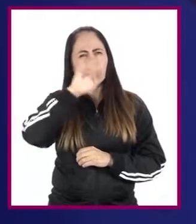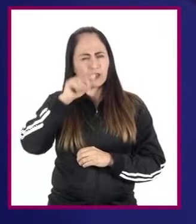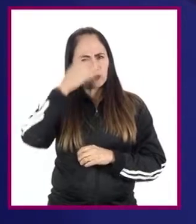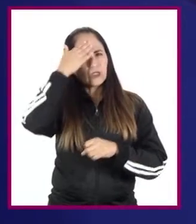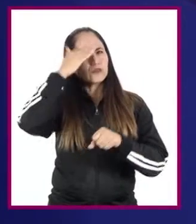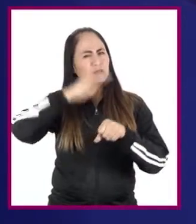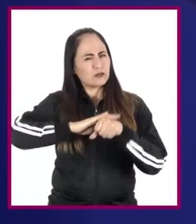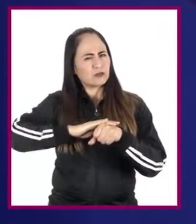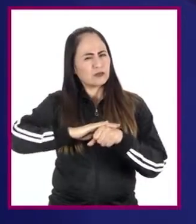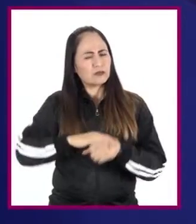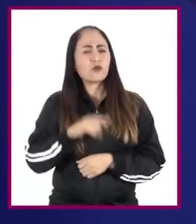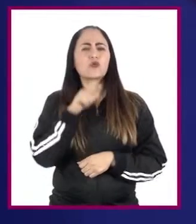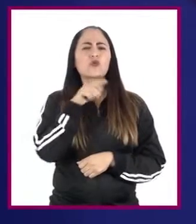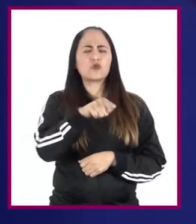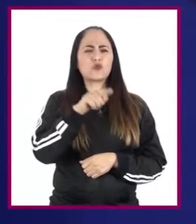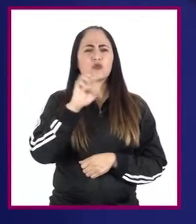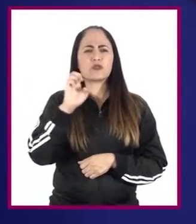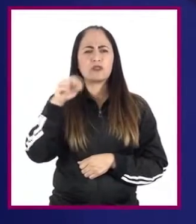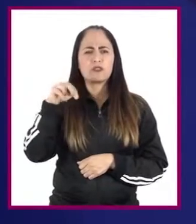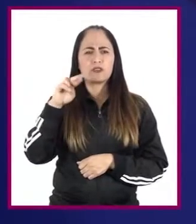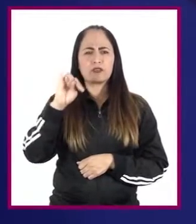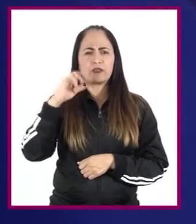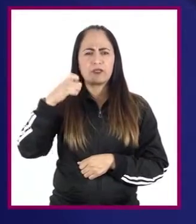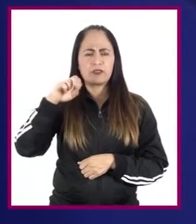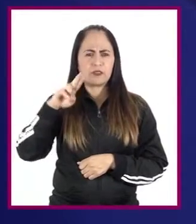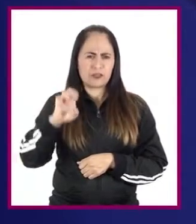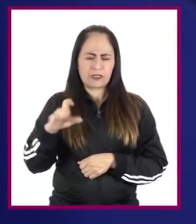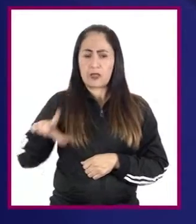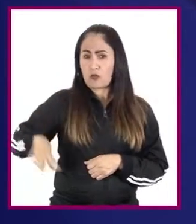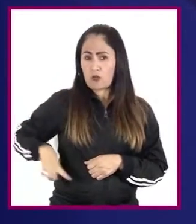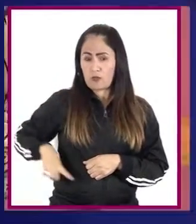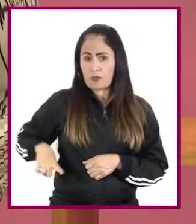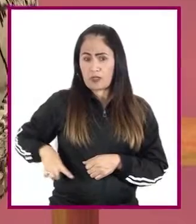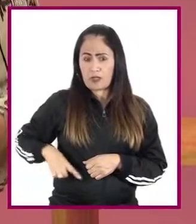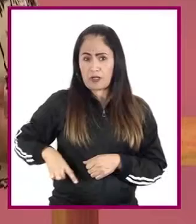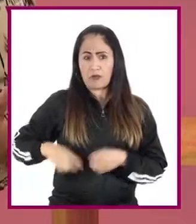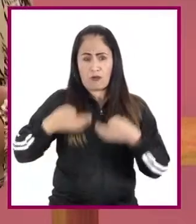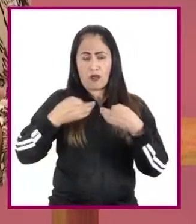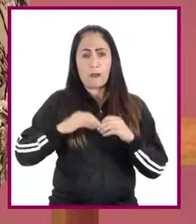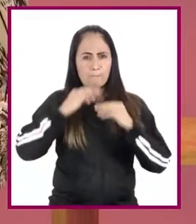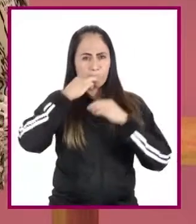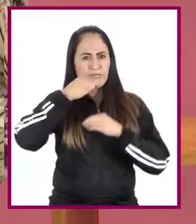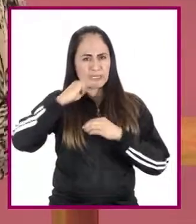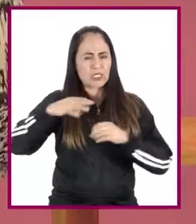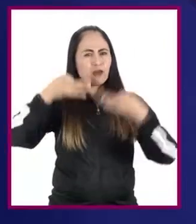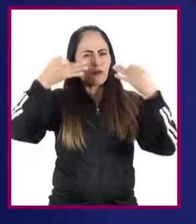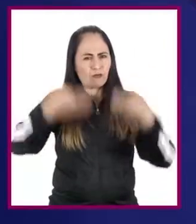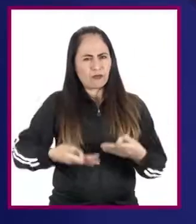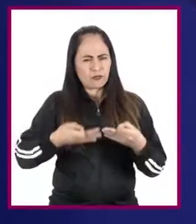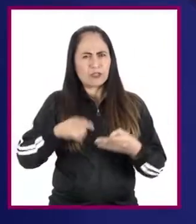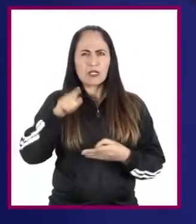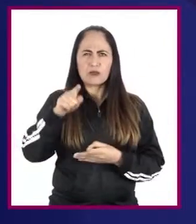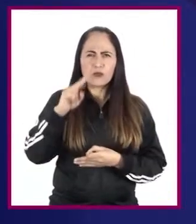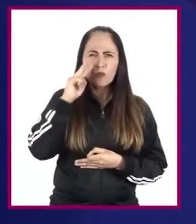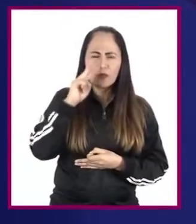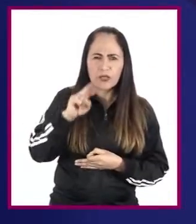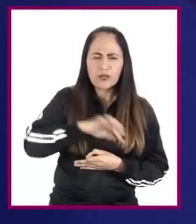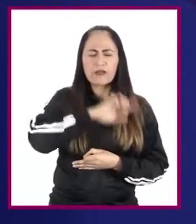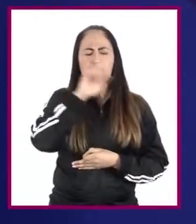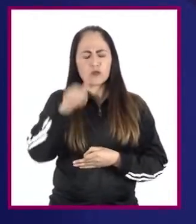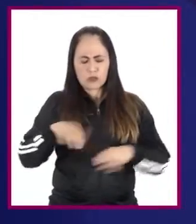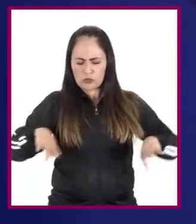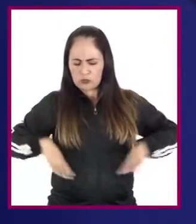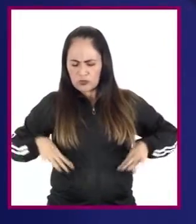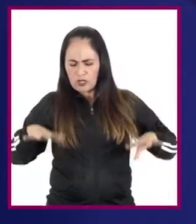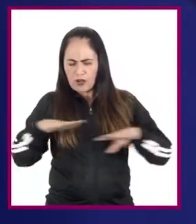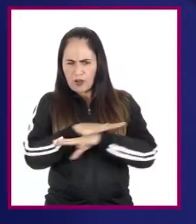Enrique, ¿recuerdas alguna campaña oficial que haya cambiado tu forma de pensar o de actuar? Bueno, tengo muy presente